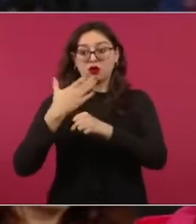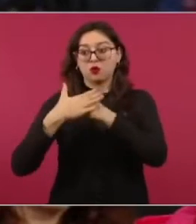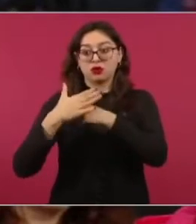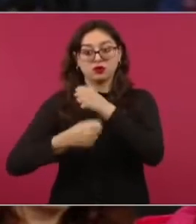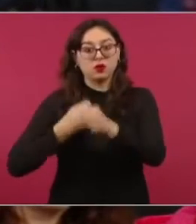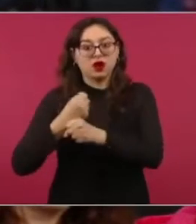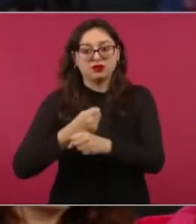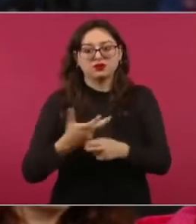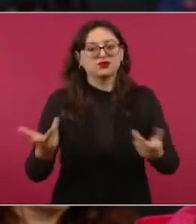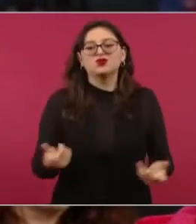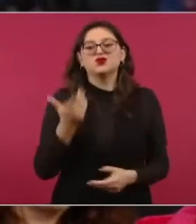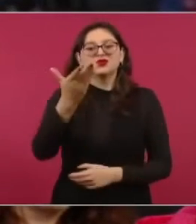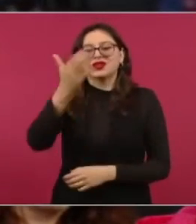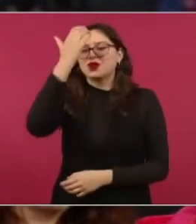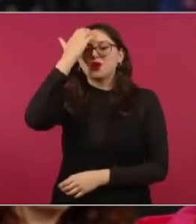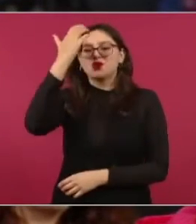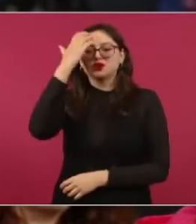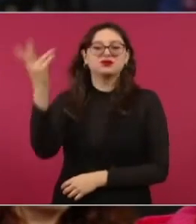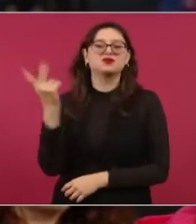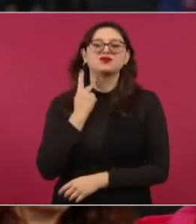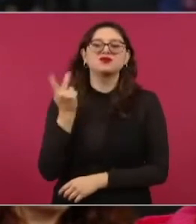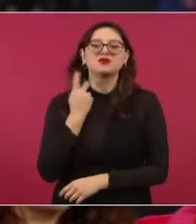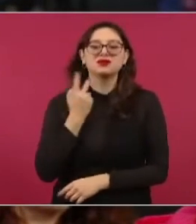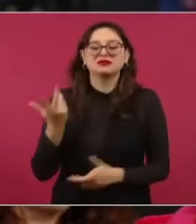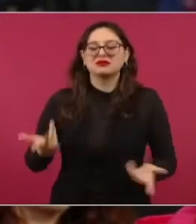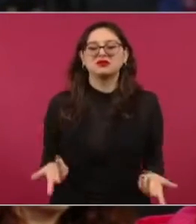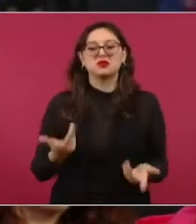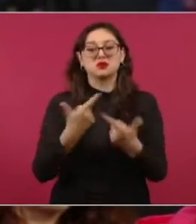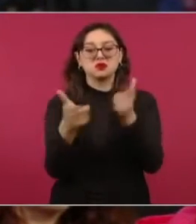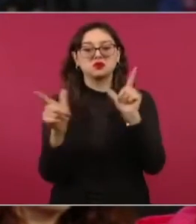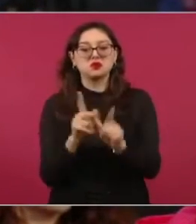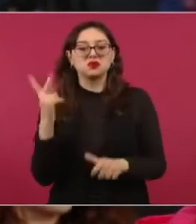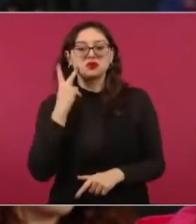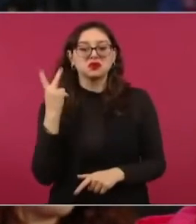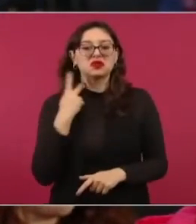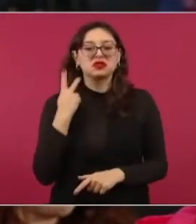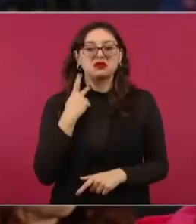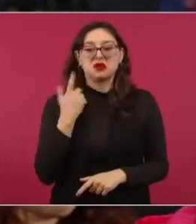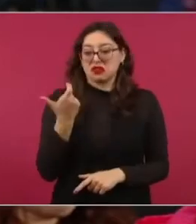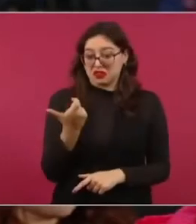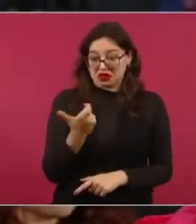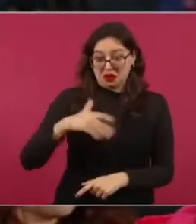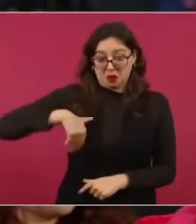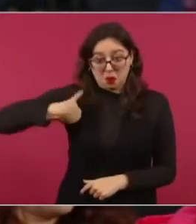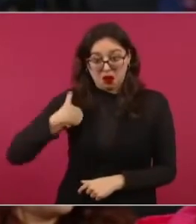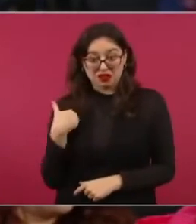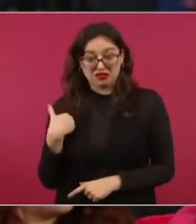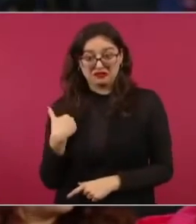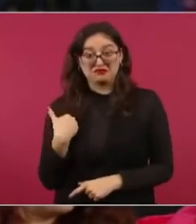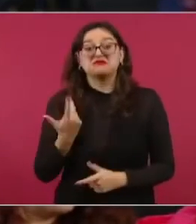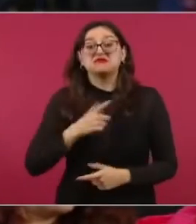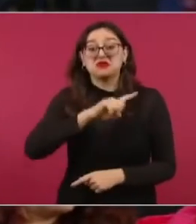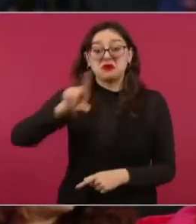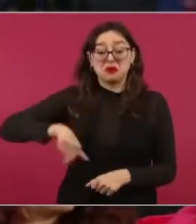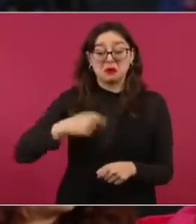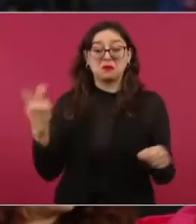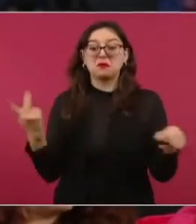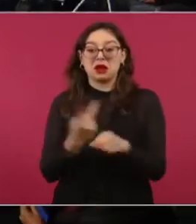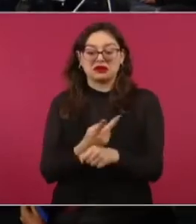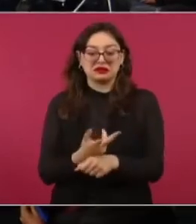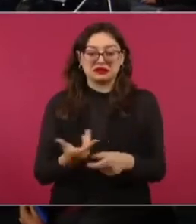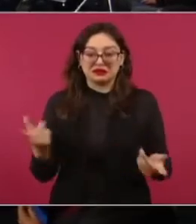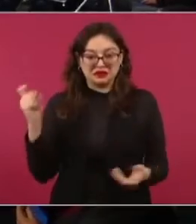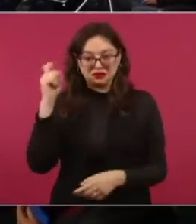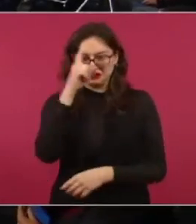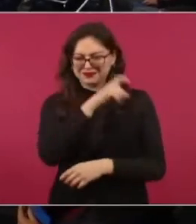conoce perfectamente la política mexicana, presidente. Cuando un partido político tiene dinero, las cosas se vuelven complicadas. No,